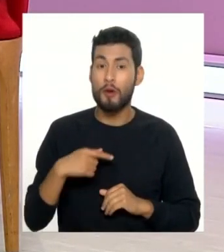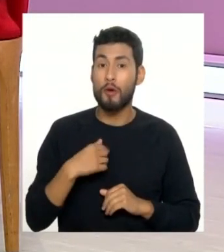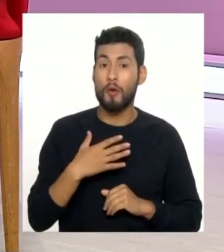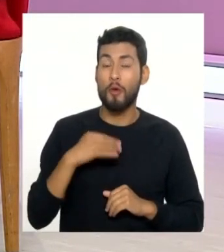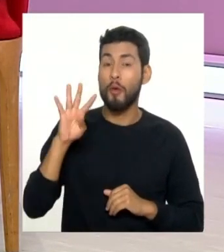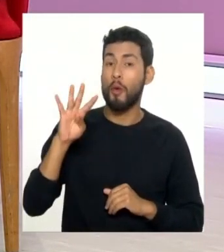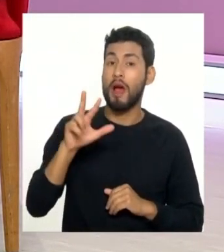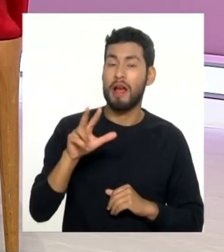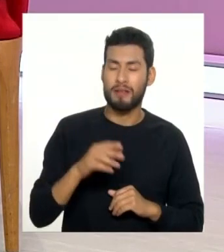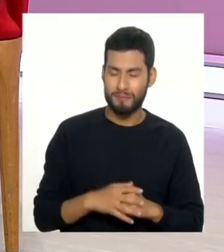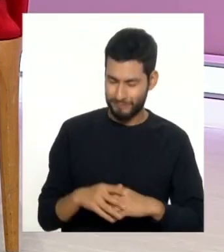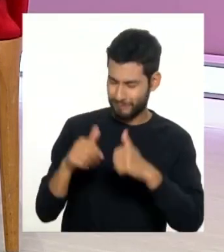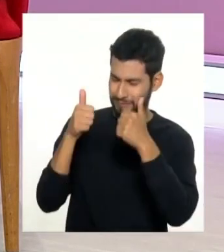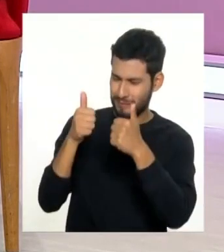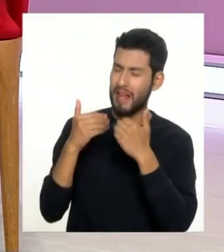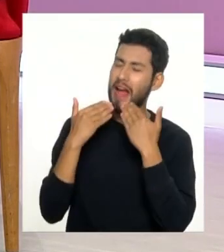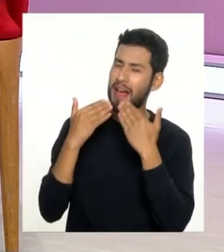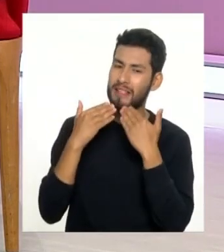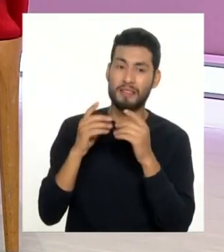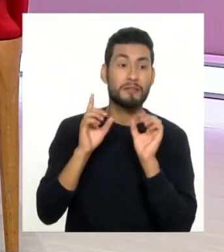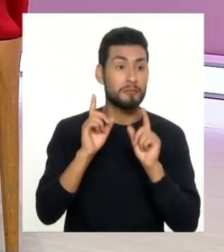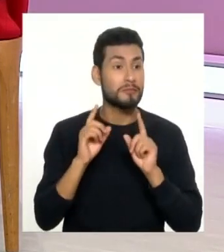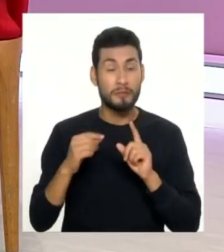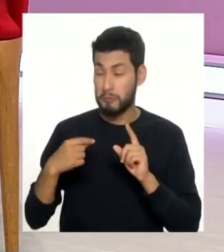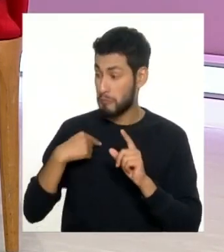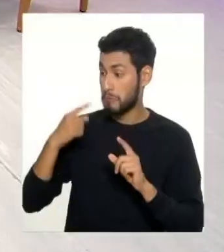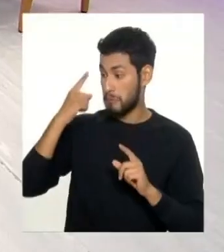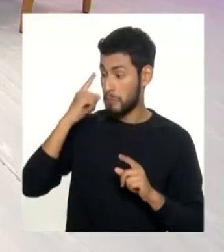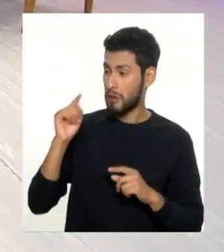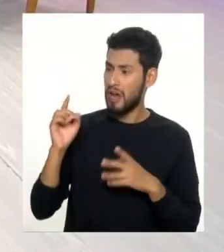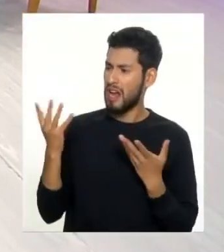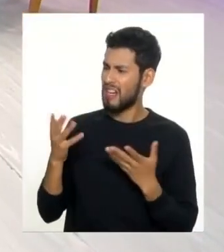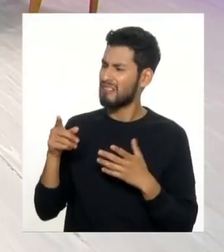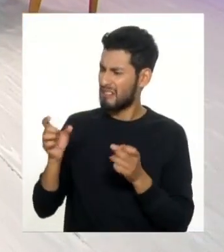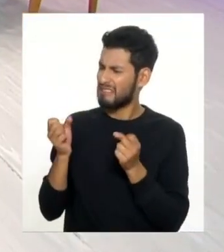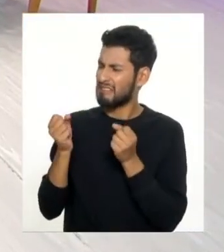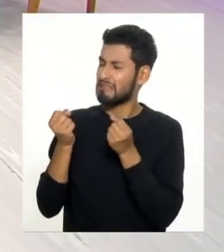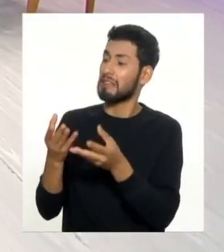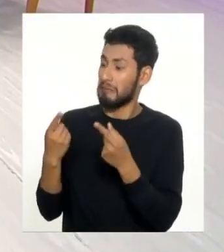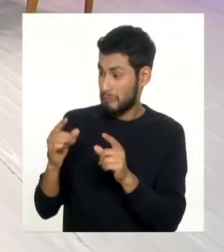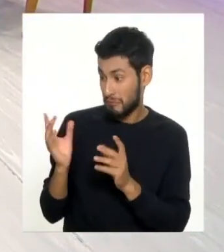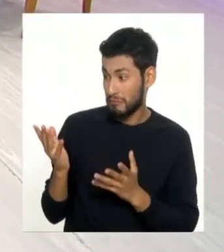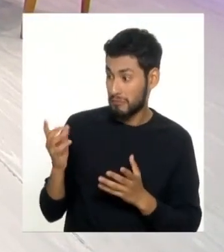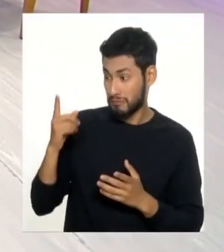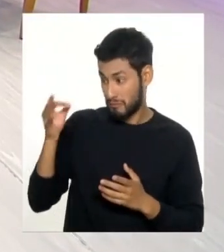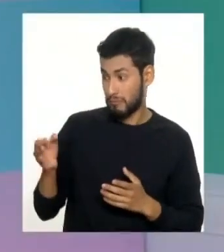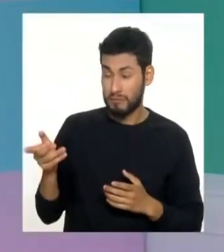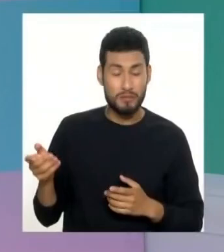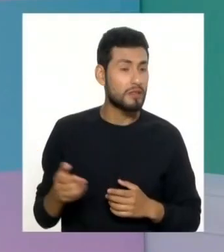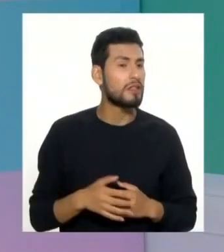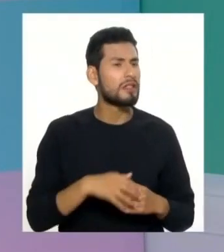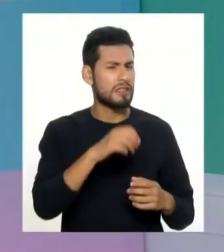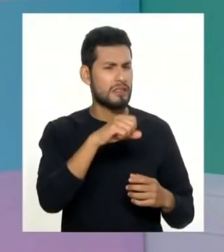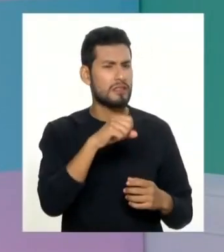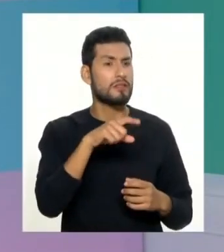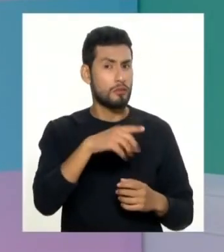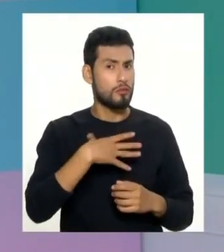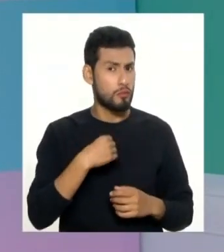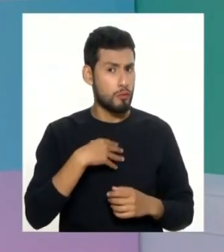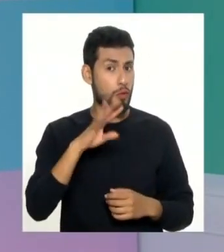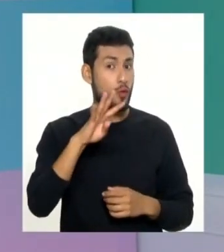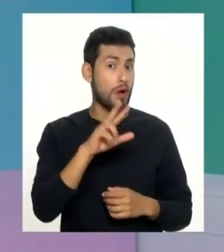43 años. Gracias, Mary, muy amable. Yo creo que siempre hay un factor desencadenante, ¿verdad? Así es. Mire, ella dice que tiene 43